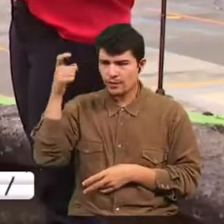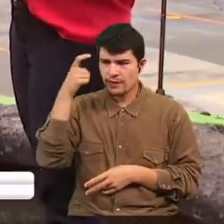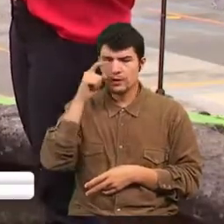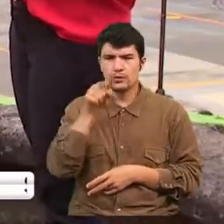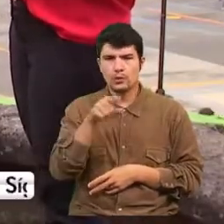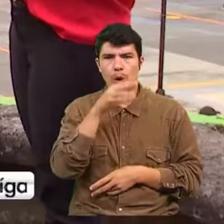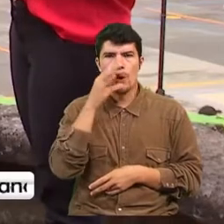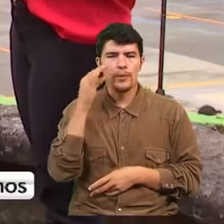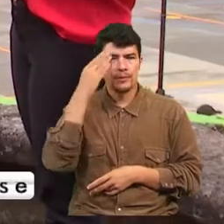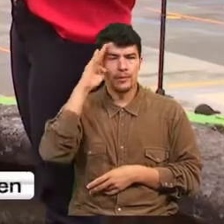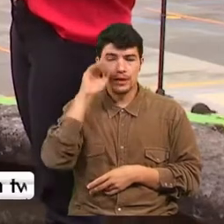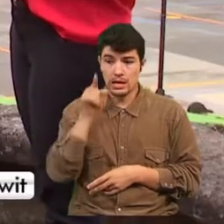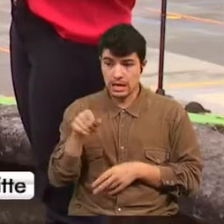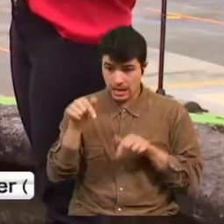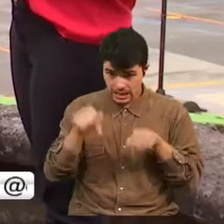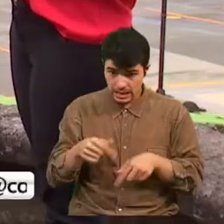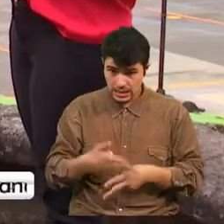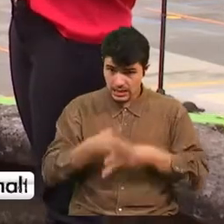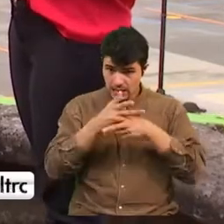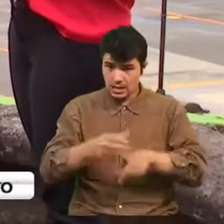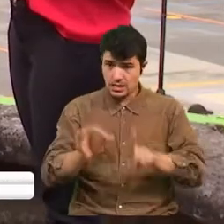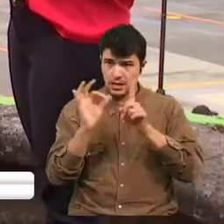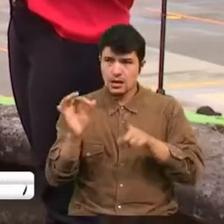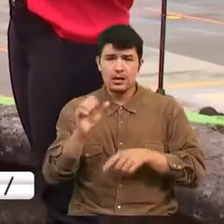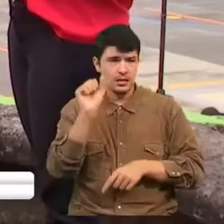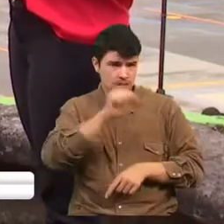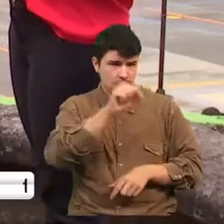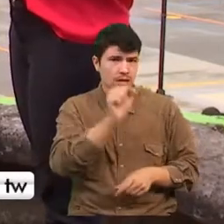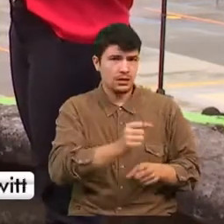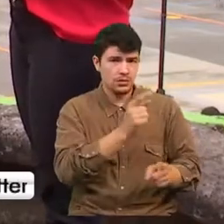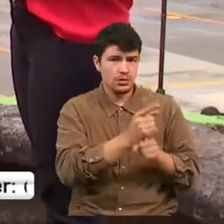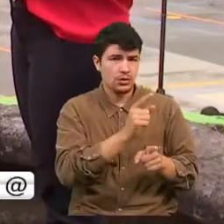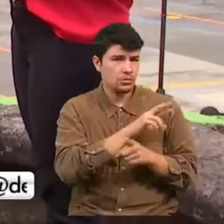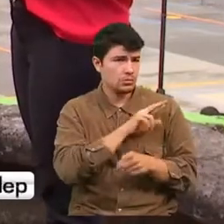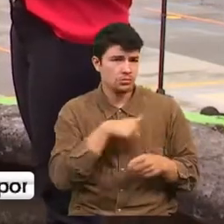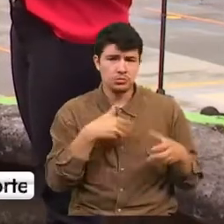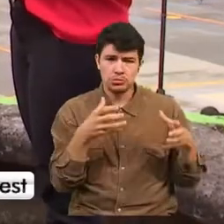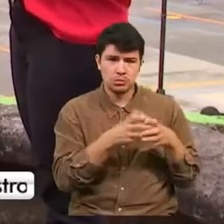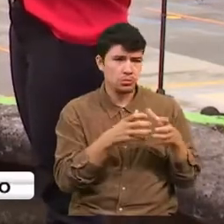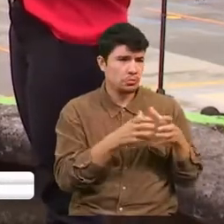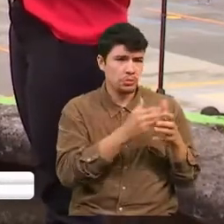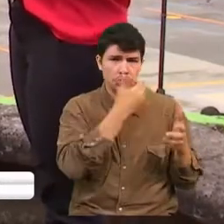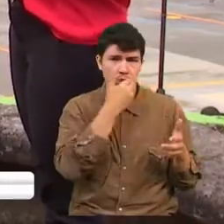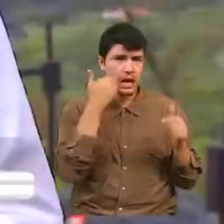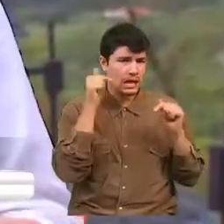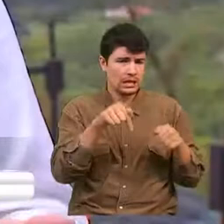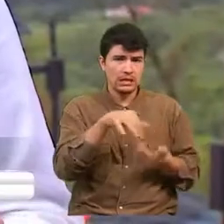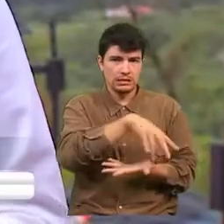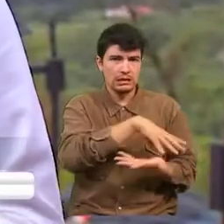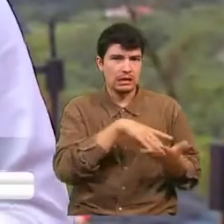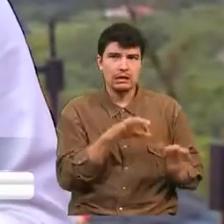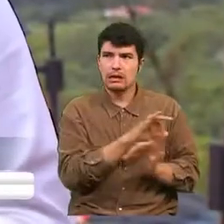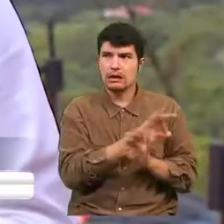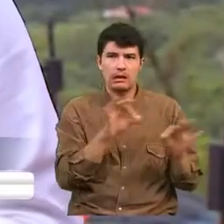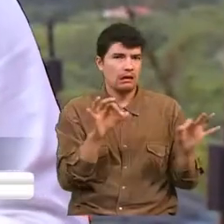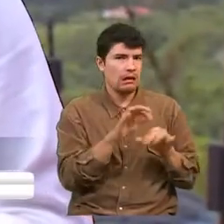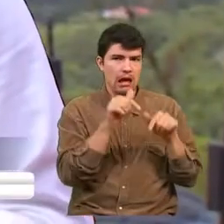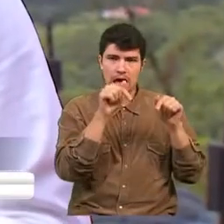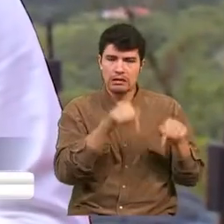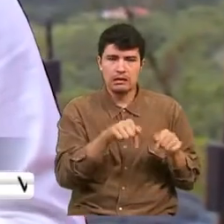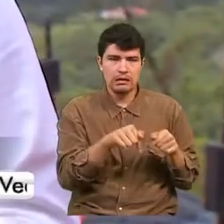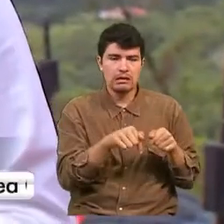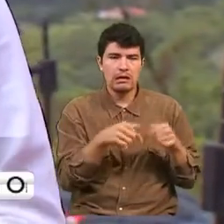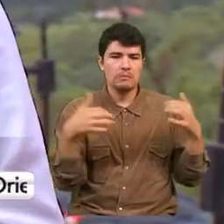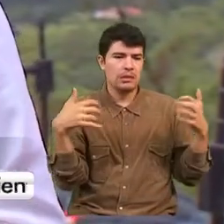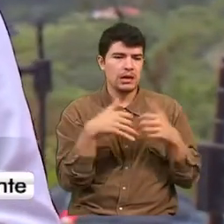la seguridad en la provincia de Vélez? Así es, nosotros no tenemos bandas criminales en el departamento de Santander, ni mucho menos aquí en la provincia